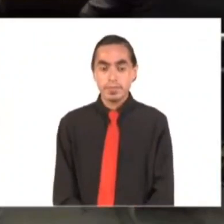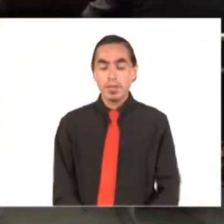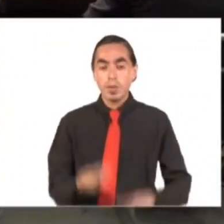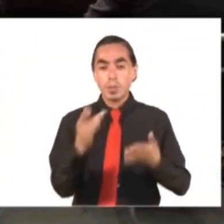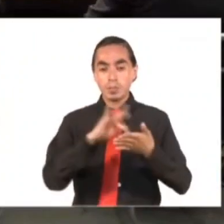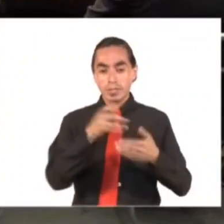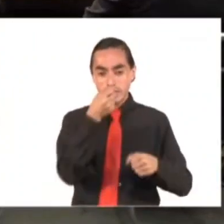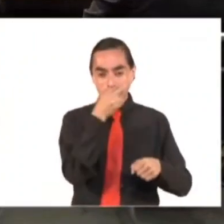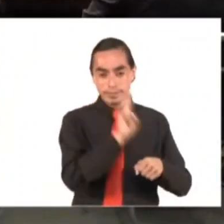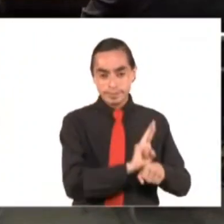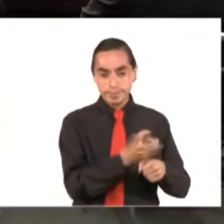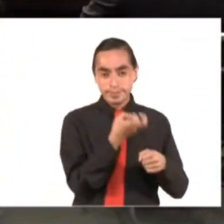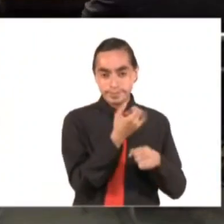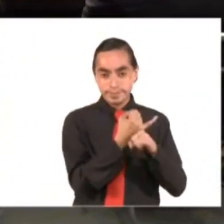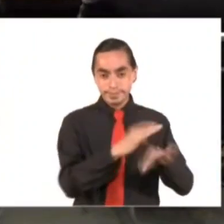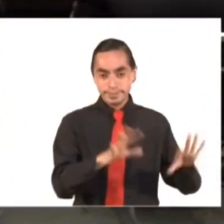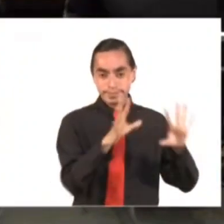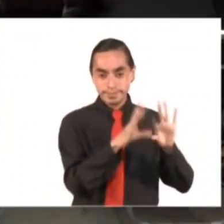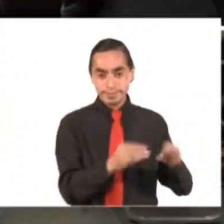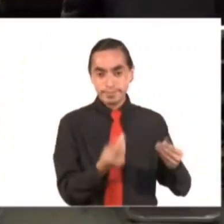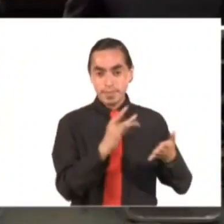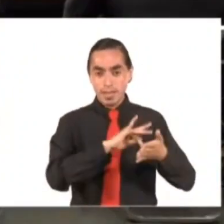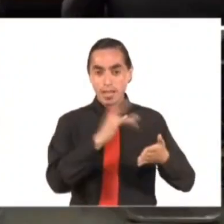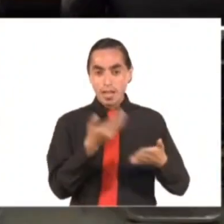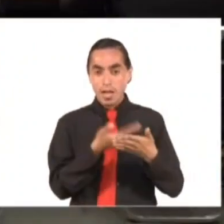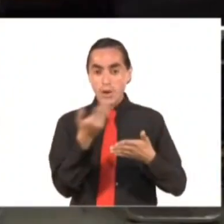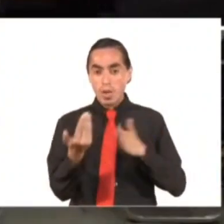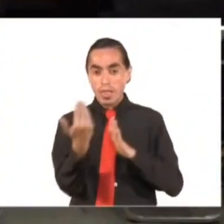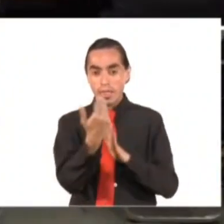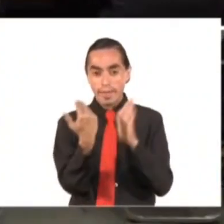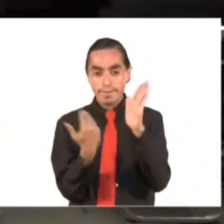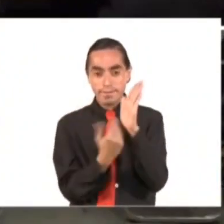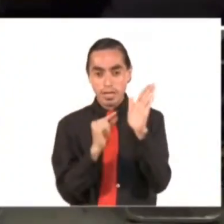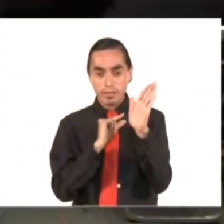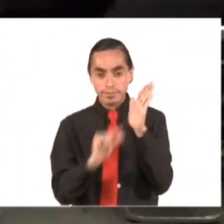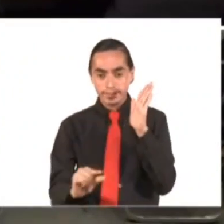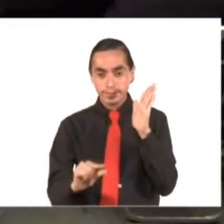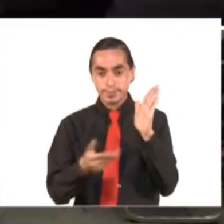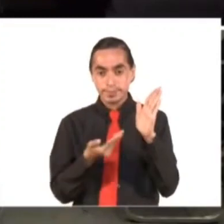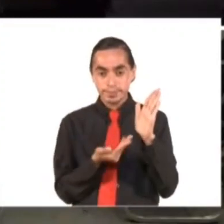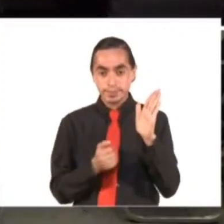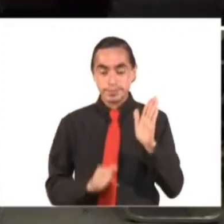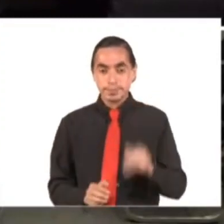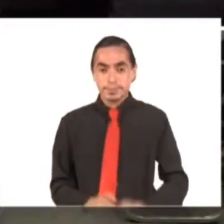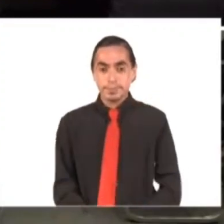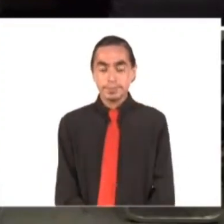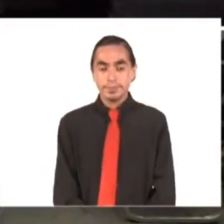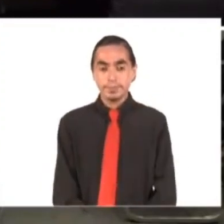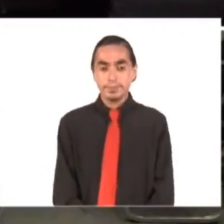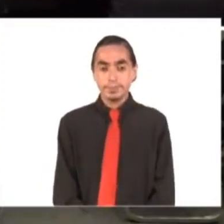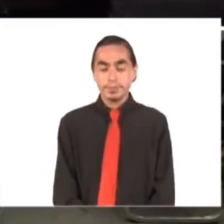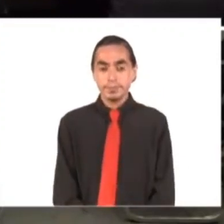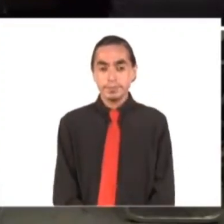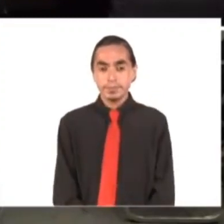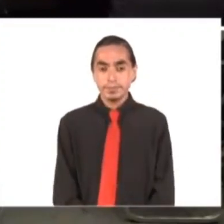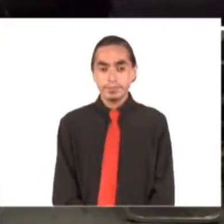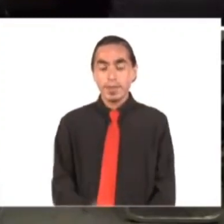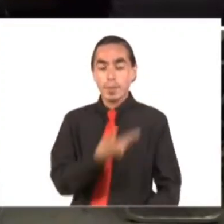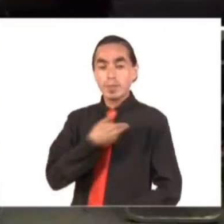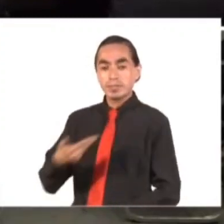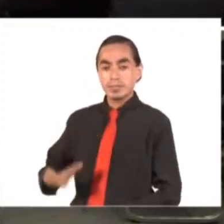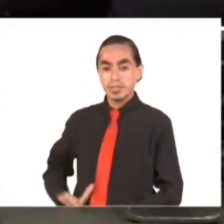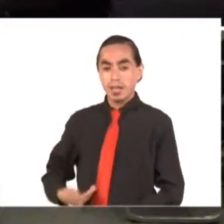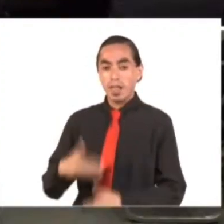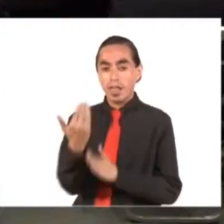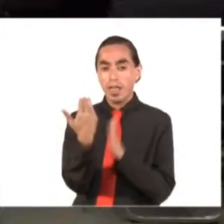Muchas gracias, secretaria, por este informe. Le solicito continúe con el desahogo de nuestro orden del día. Presidente,